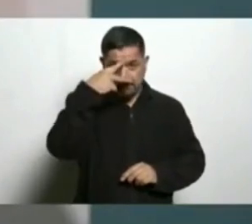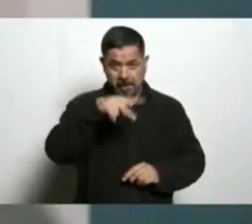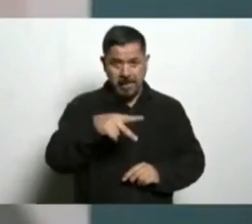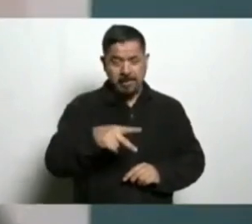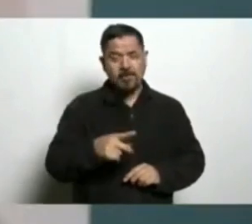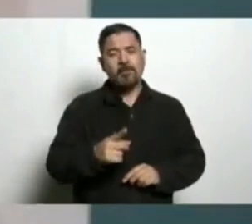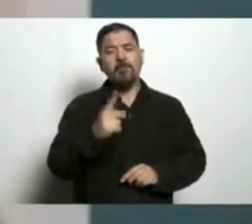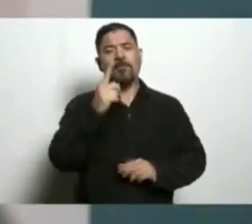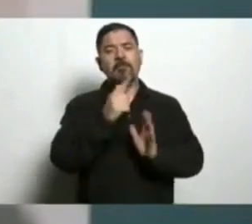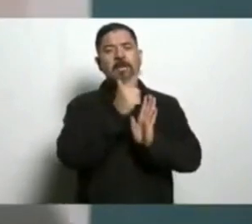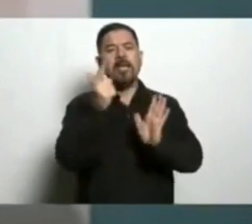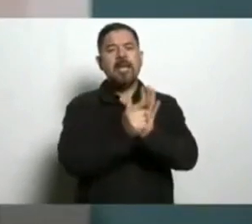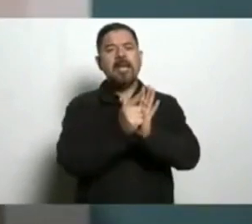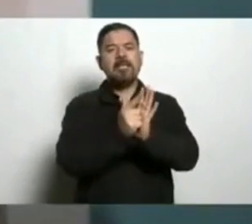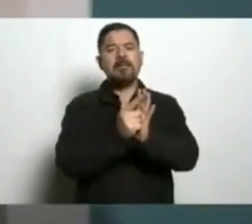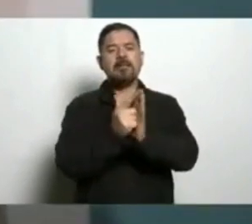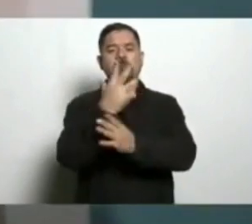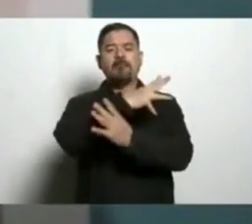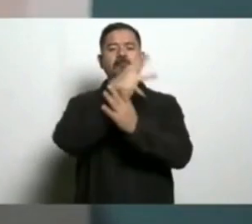fuga.